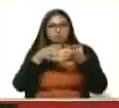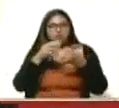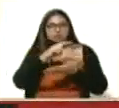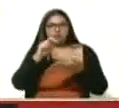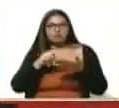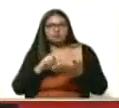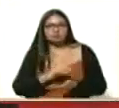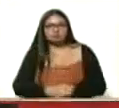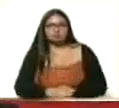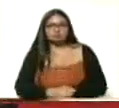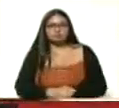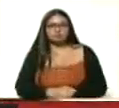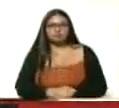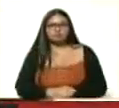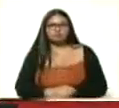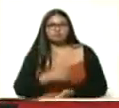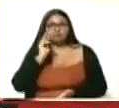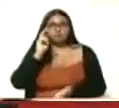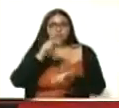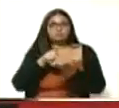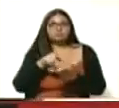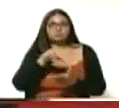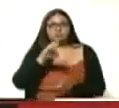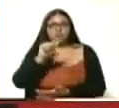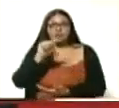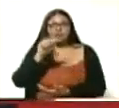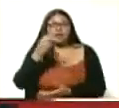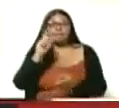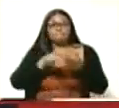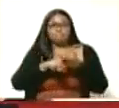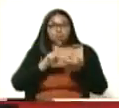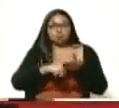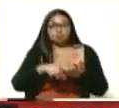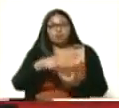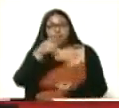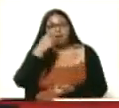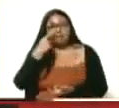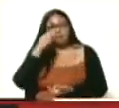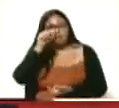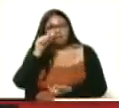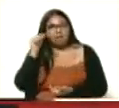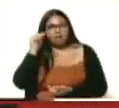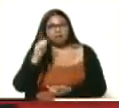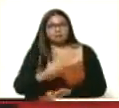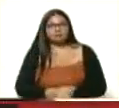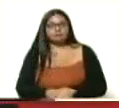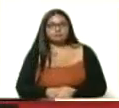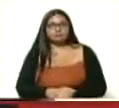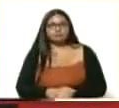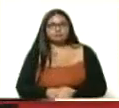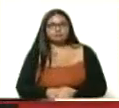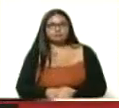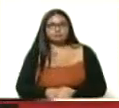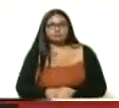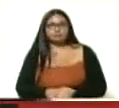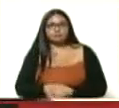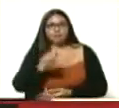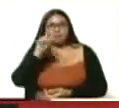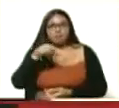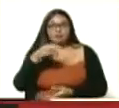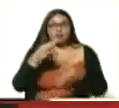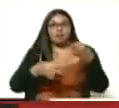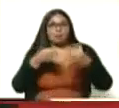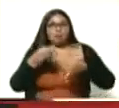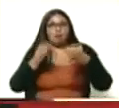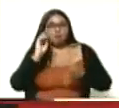Mujer. La presencia, por supuesto, de Camila Fabre, la esposa del diplomático. También está la abogada Indriana